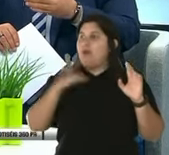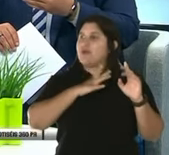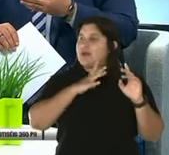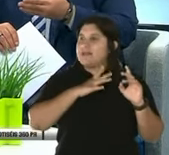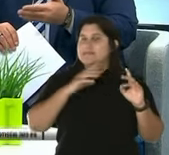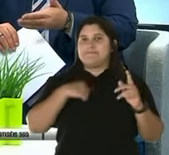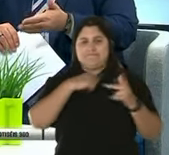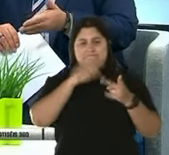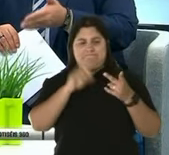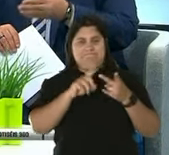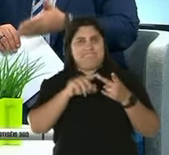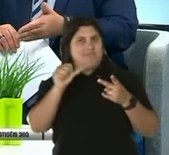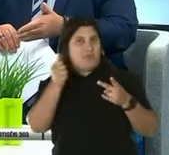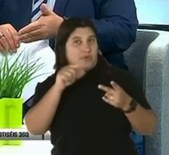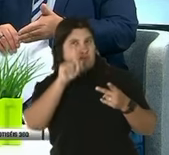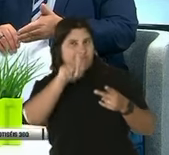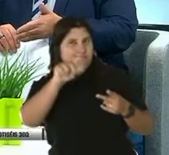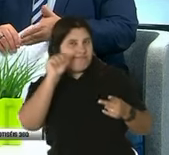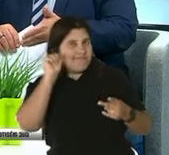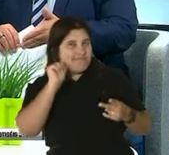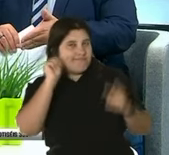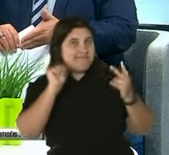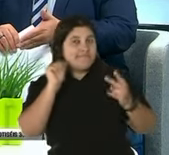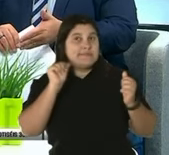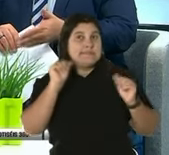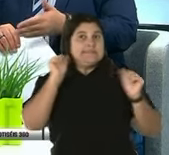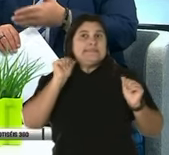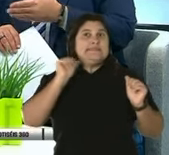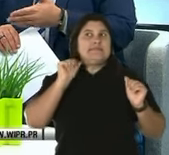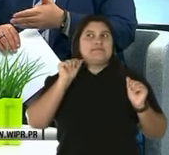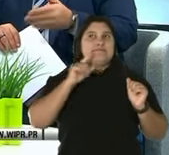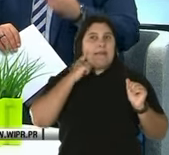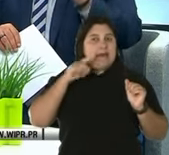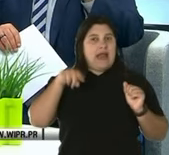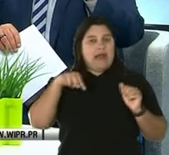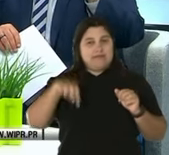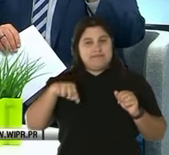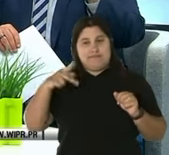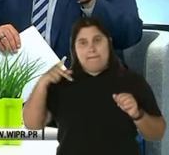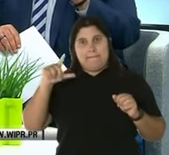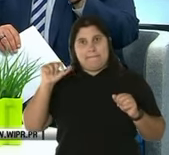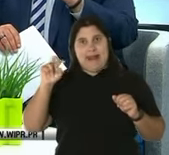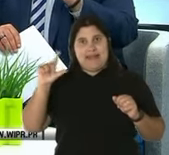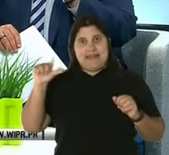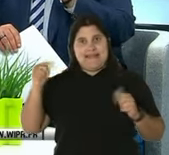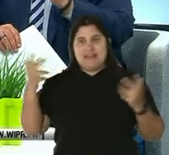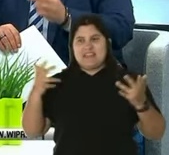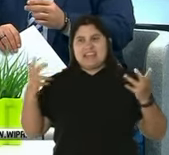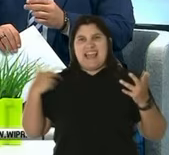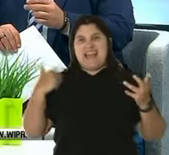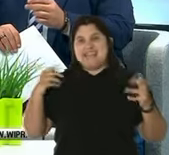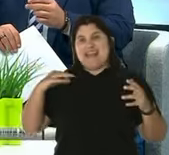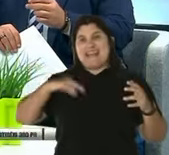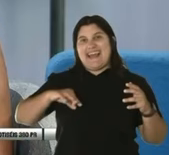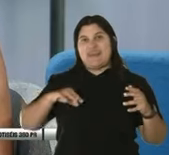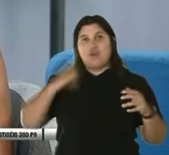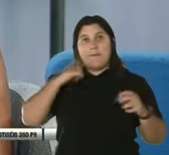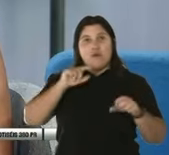pregunta que que está muy reciente porque Aplica para para el año fiscal para planilla correspondiente que es el crédito por trabajo